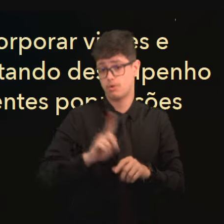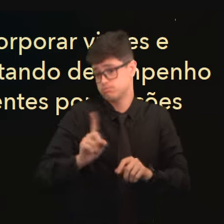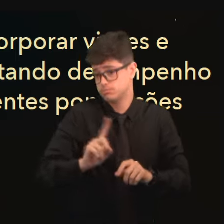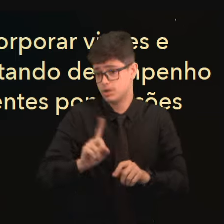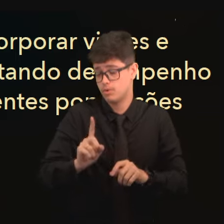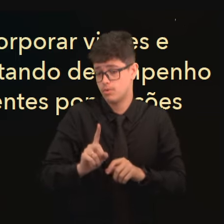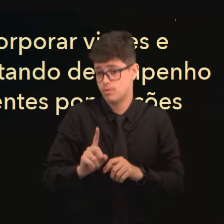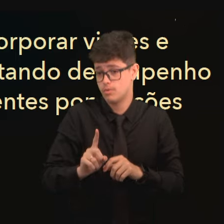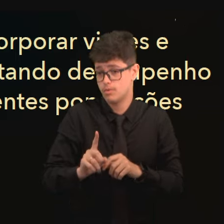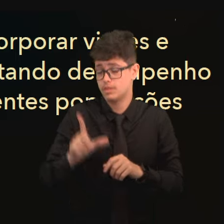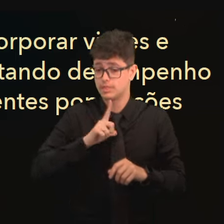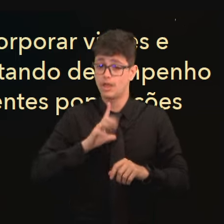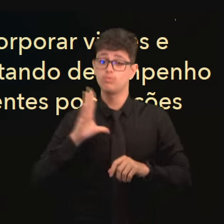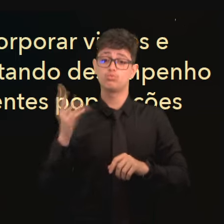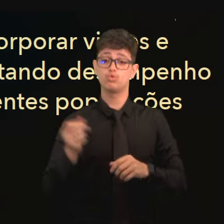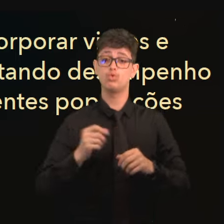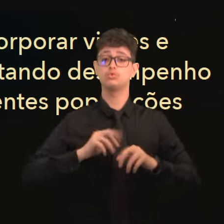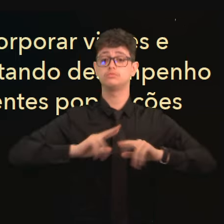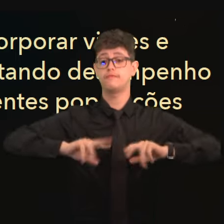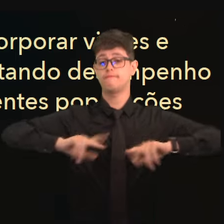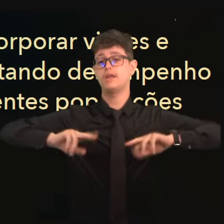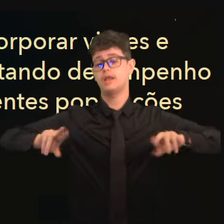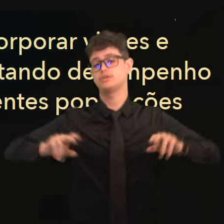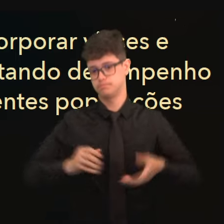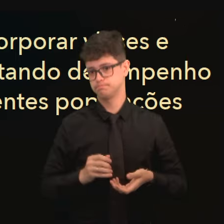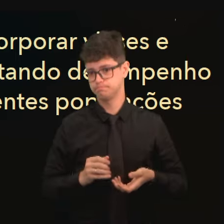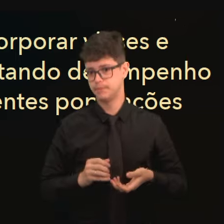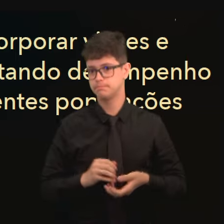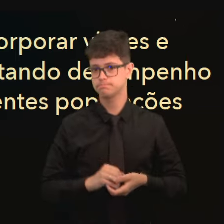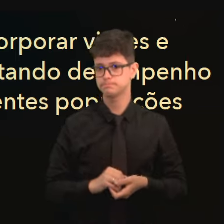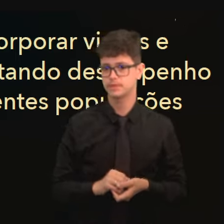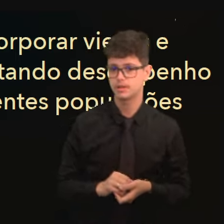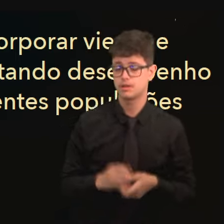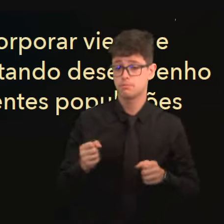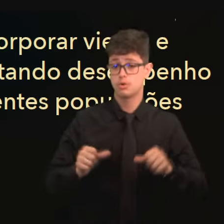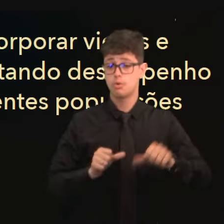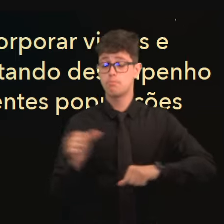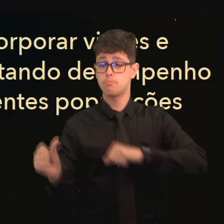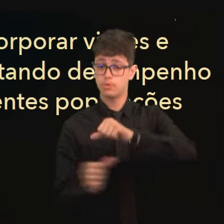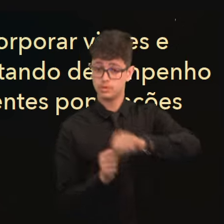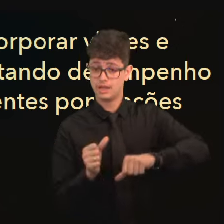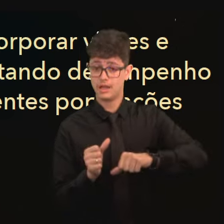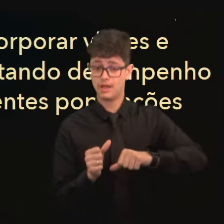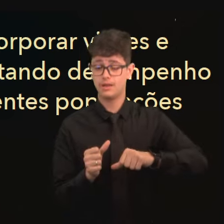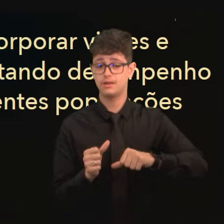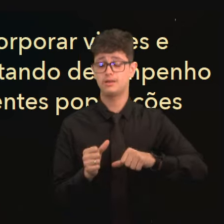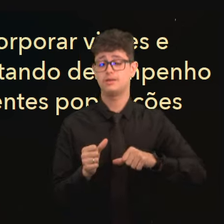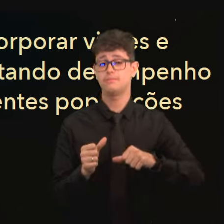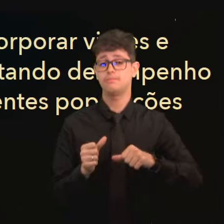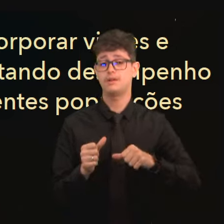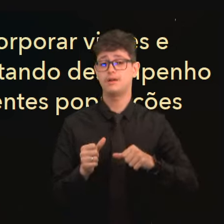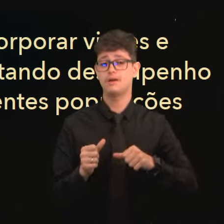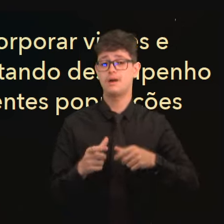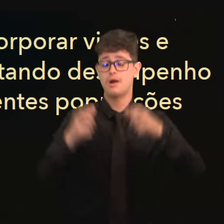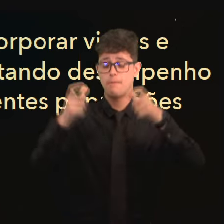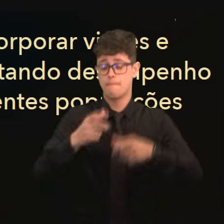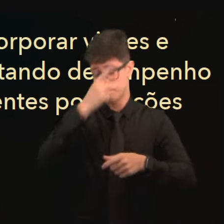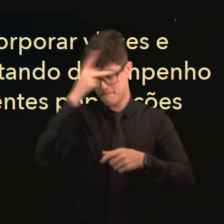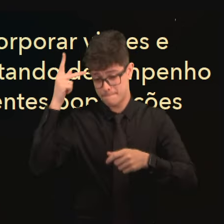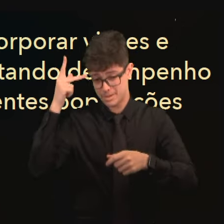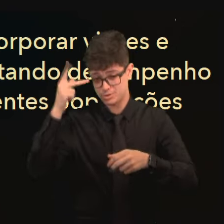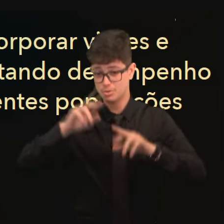algunas tareas usa esos modelos y el desempeño de esos modelos cambia para diferentes poblaciones. Un ejemplo